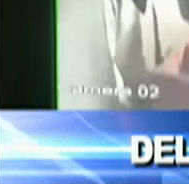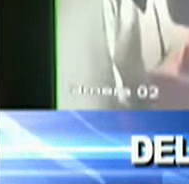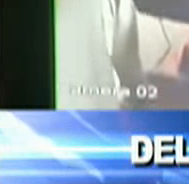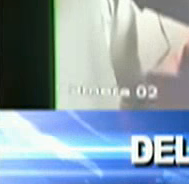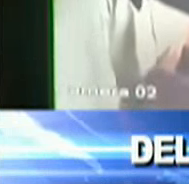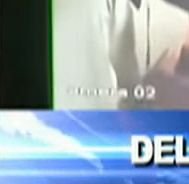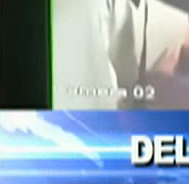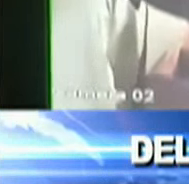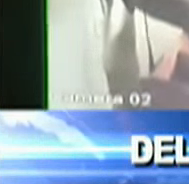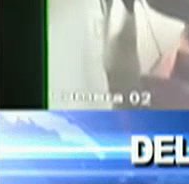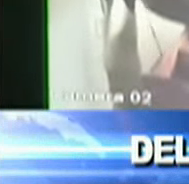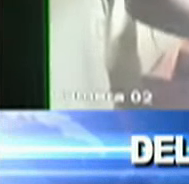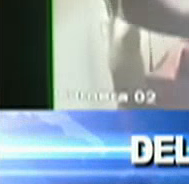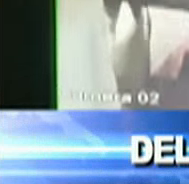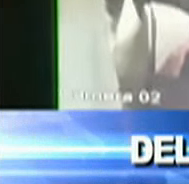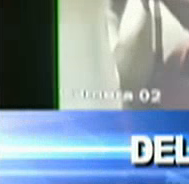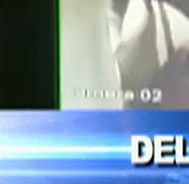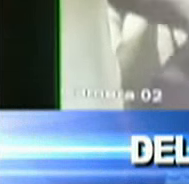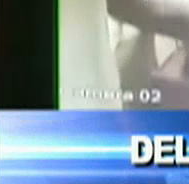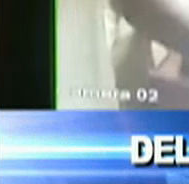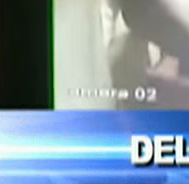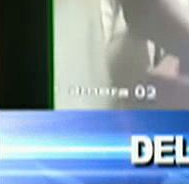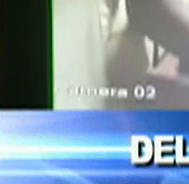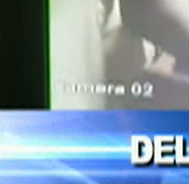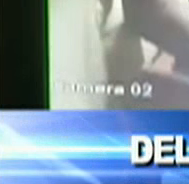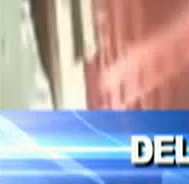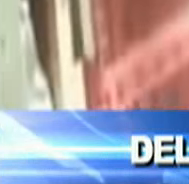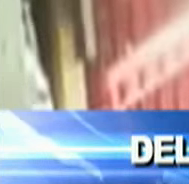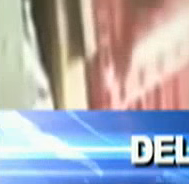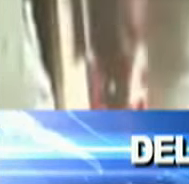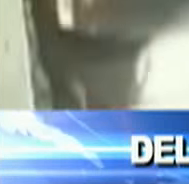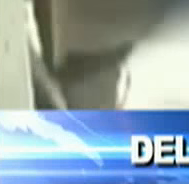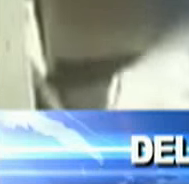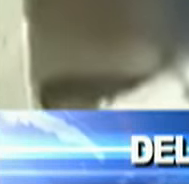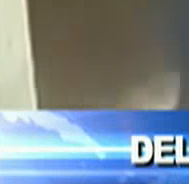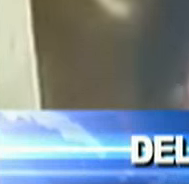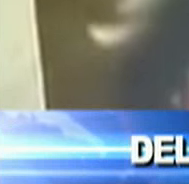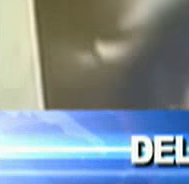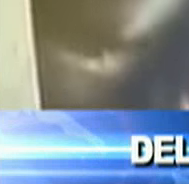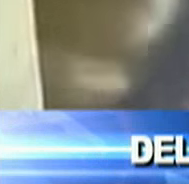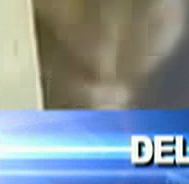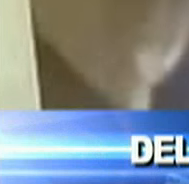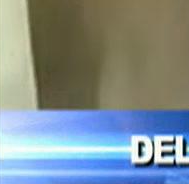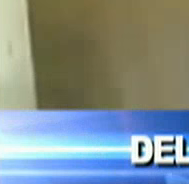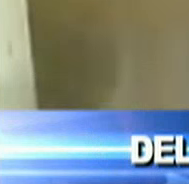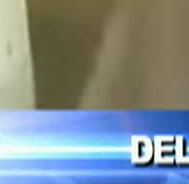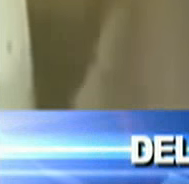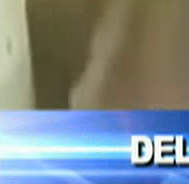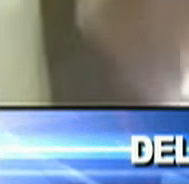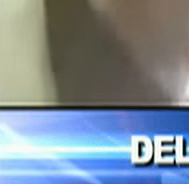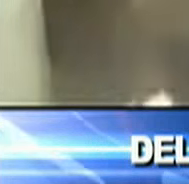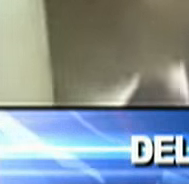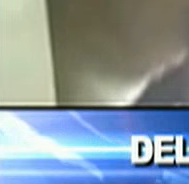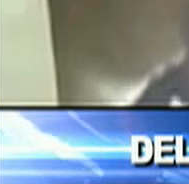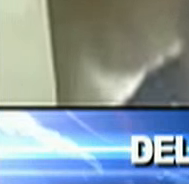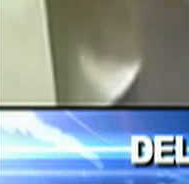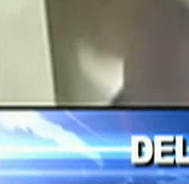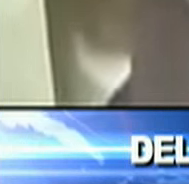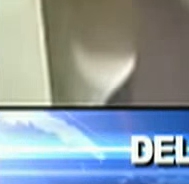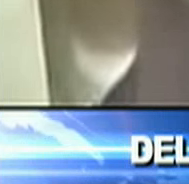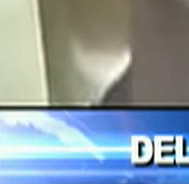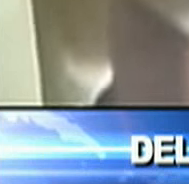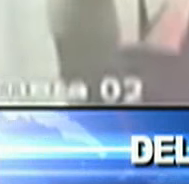delincuentes robaron en una tienda, a pesar de que estaba copada de mujeres y niños. Conozca dónde ocurrió